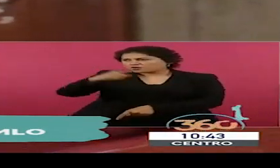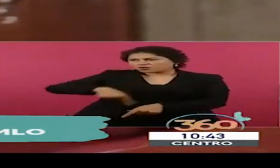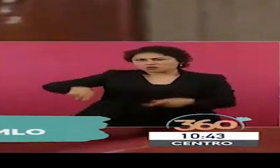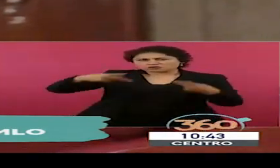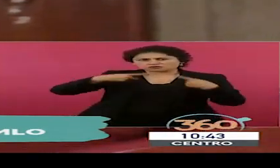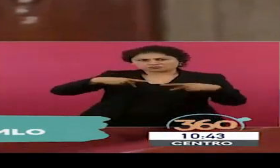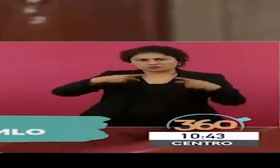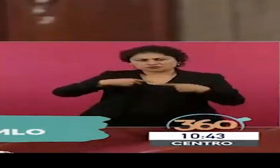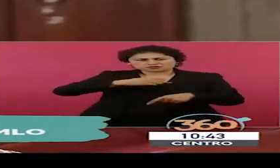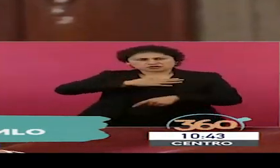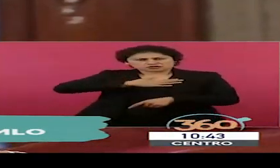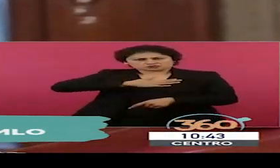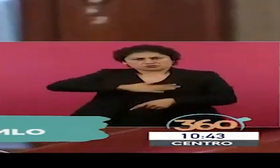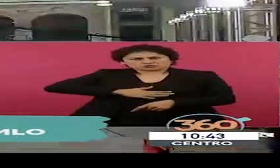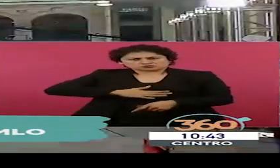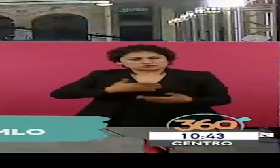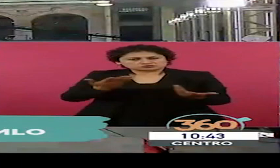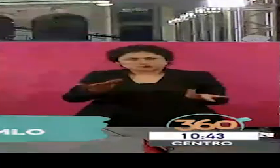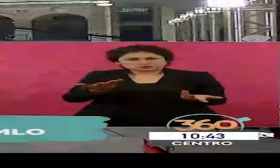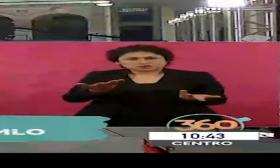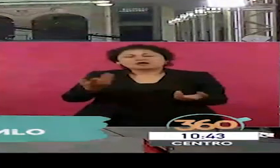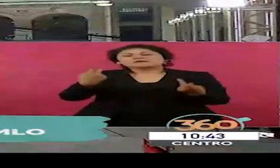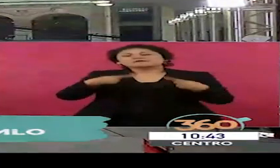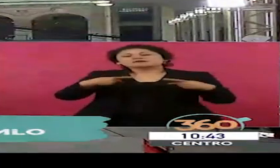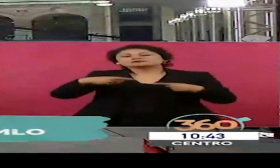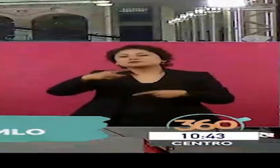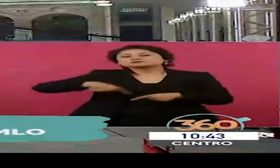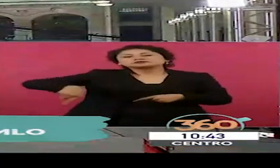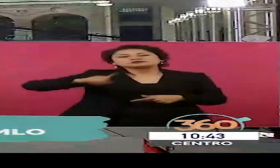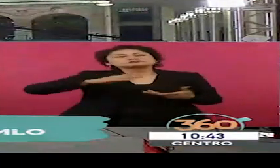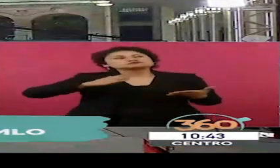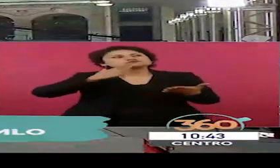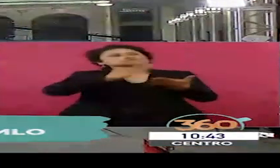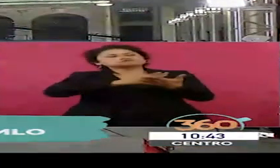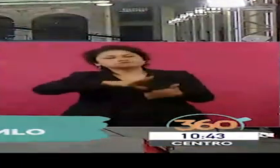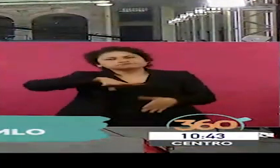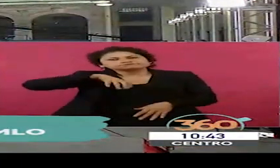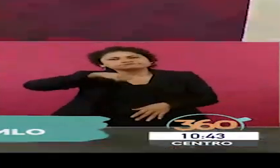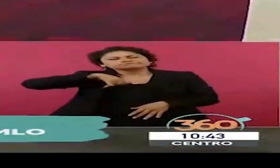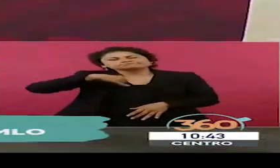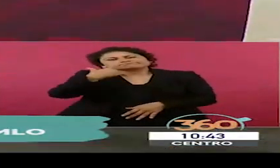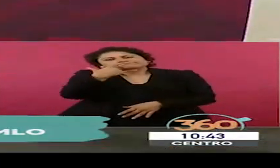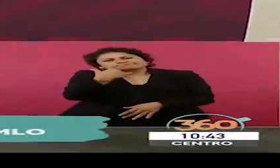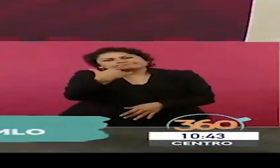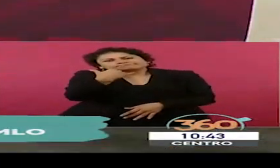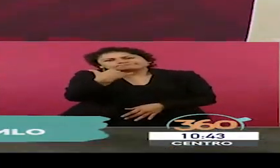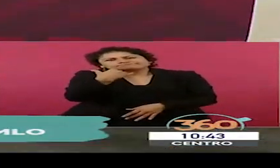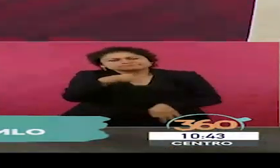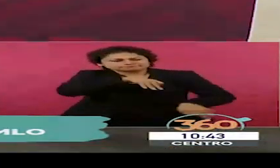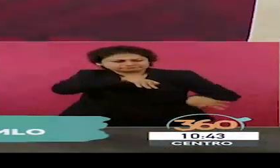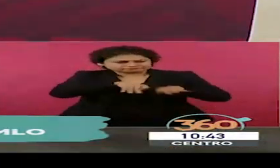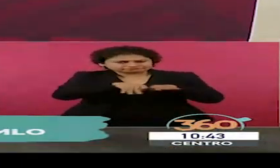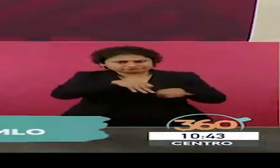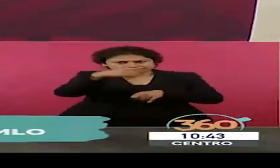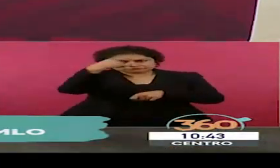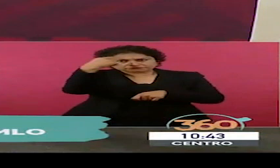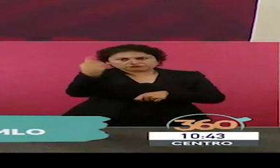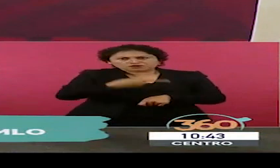a quienes buscan con esfuerzo y trabajo vivir libres de miseria